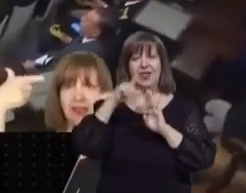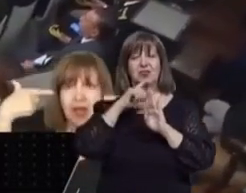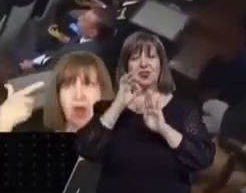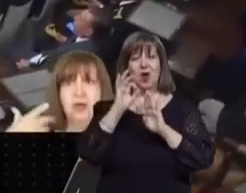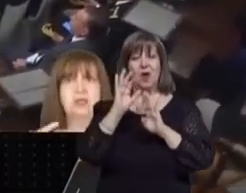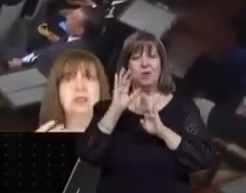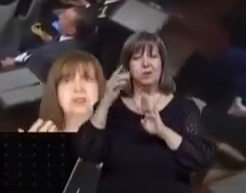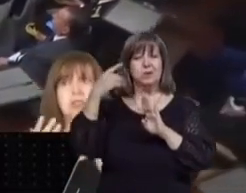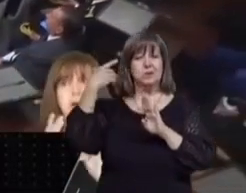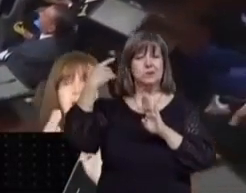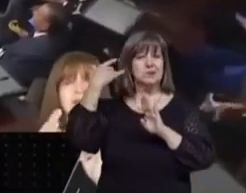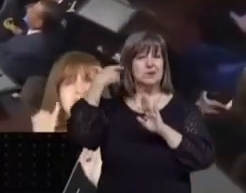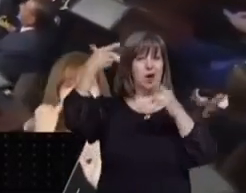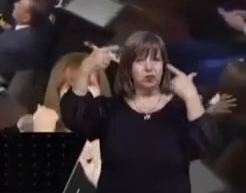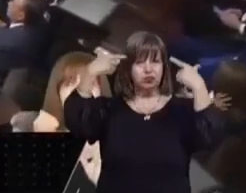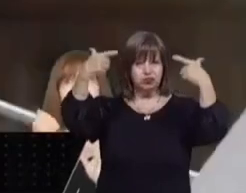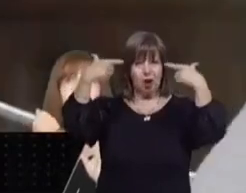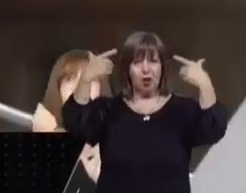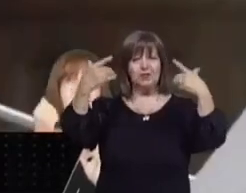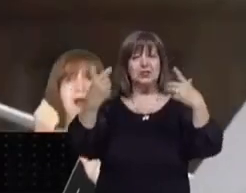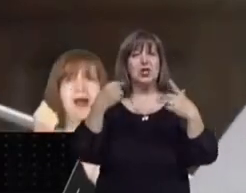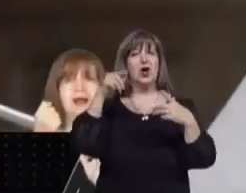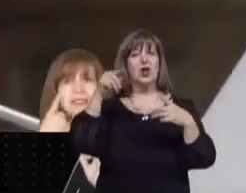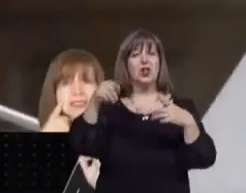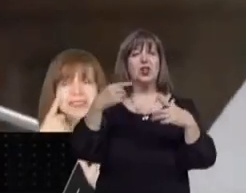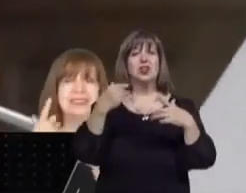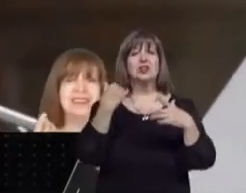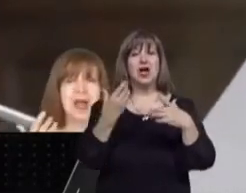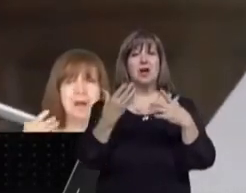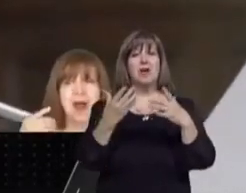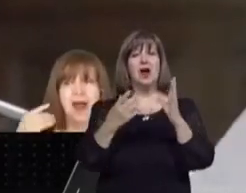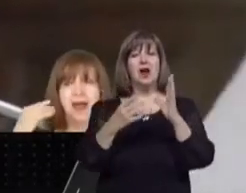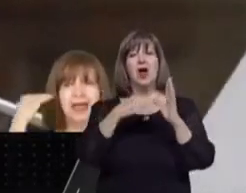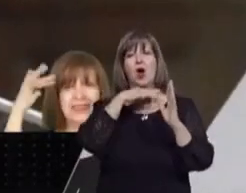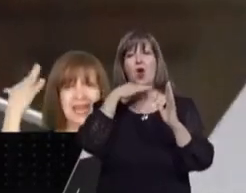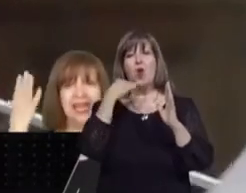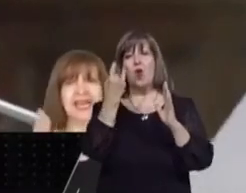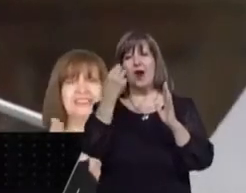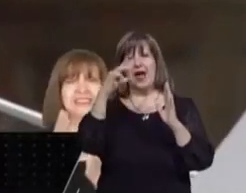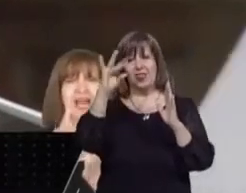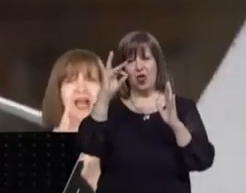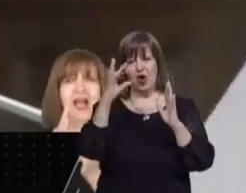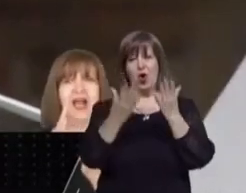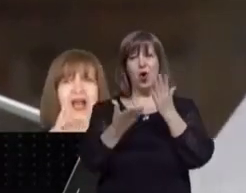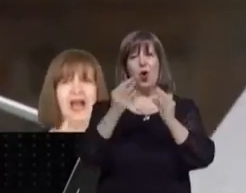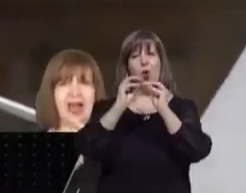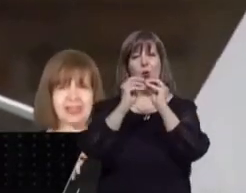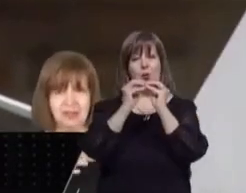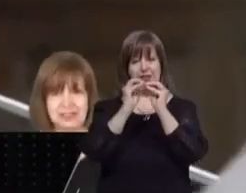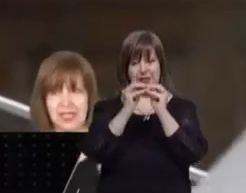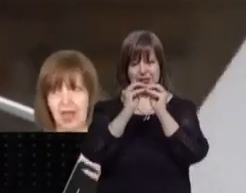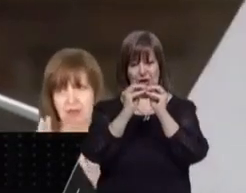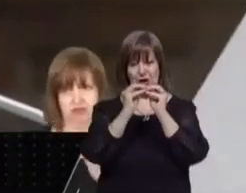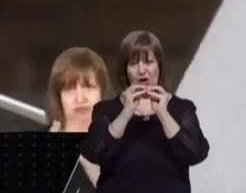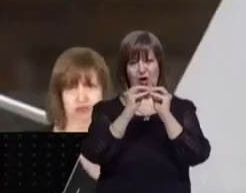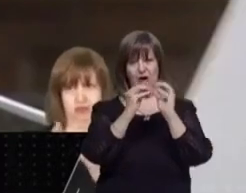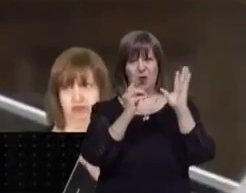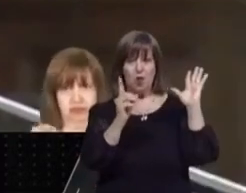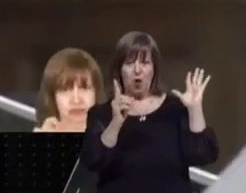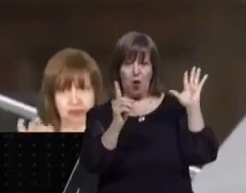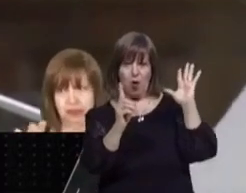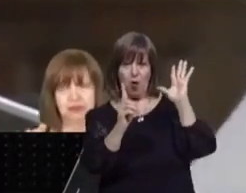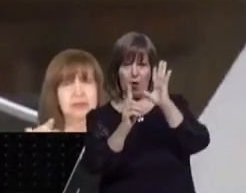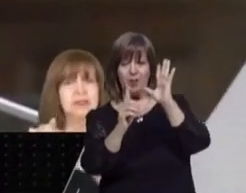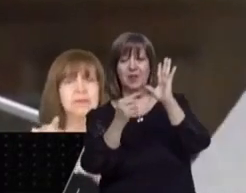inteligencia artificial y ampliando el juicio por jurado a los delitos de homicidio simple y robo agravado